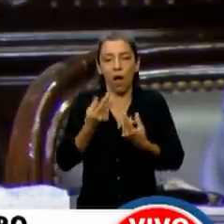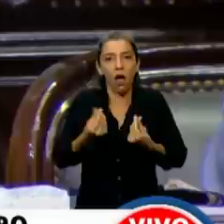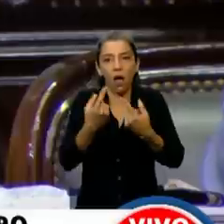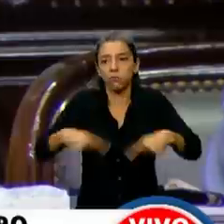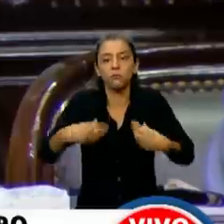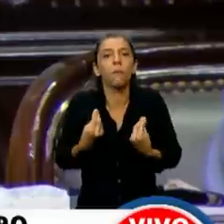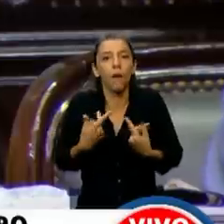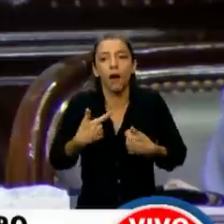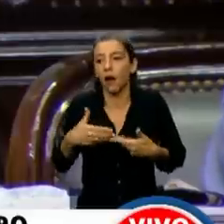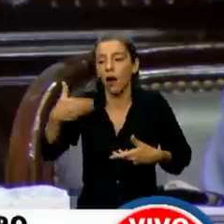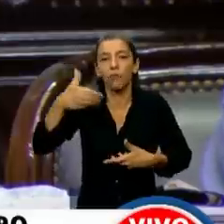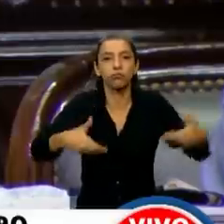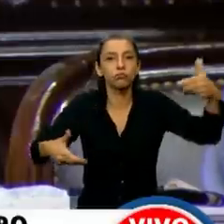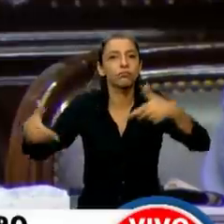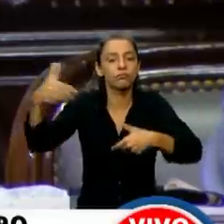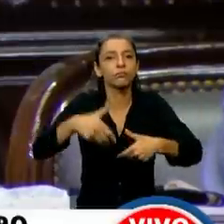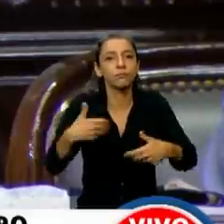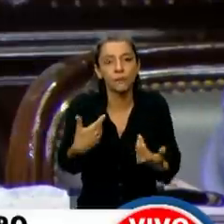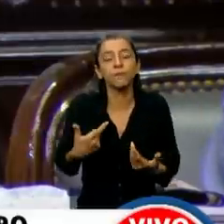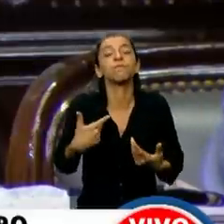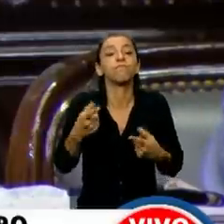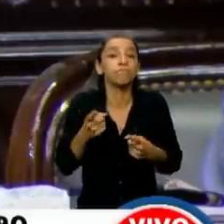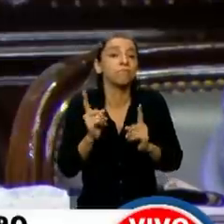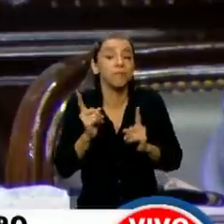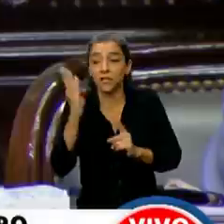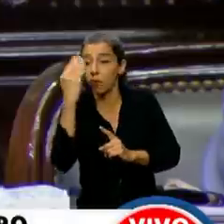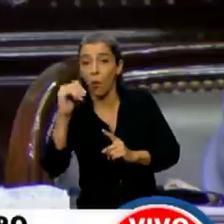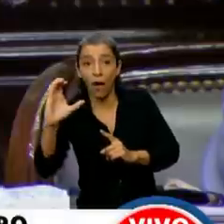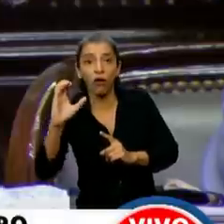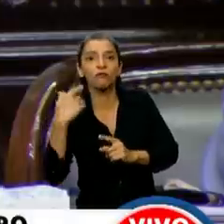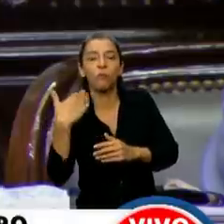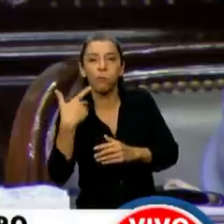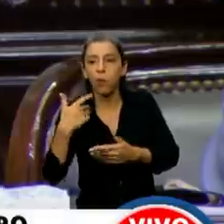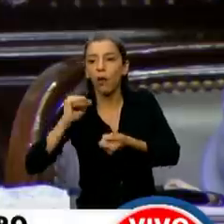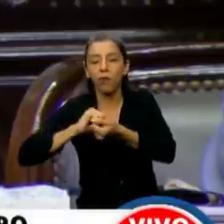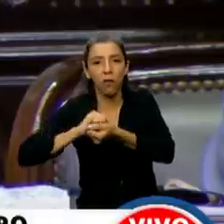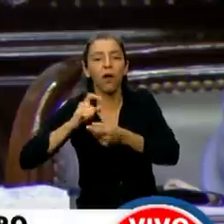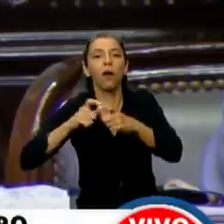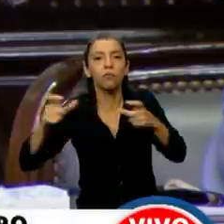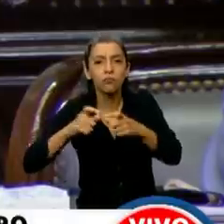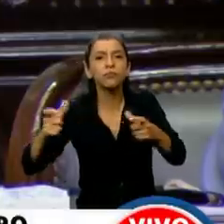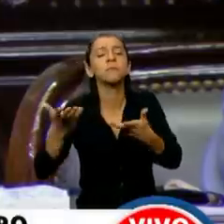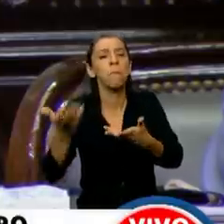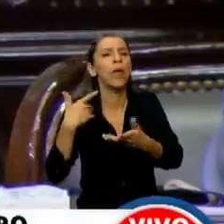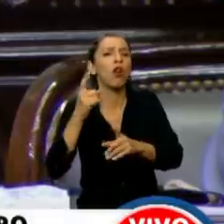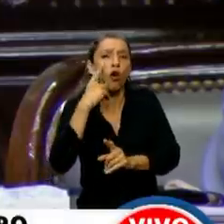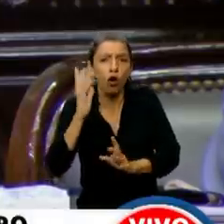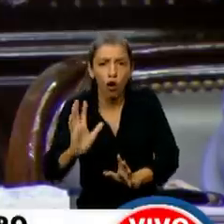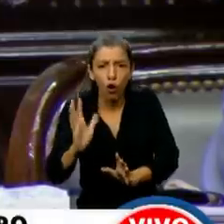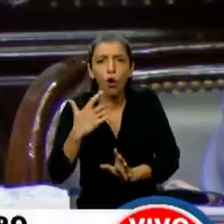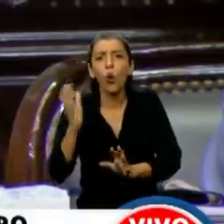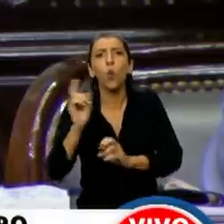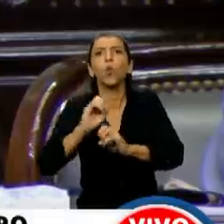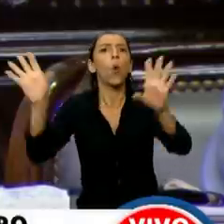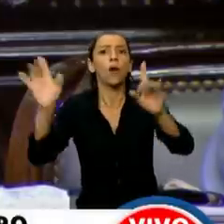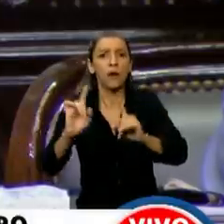junto con los aportes del banco central a través de la emisión monetaria que es mucho menos grave que